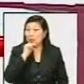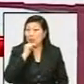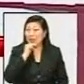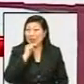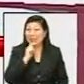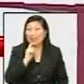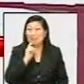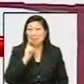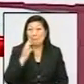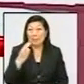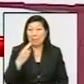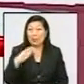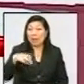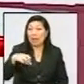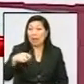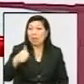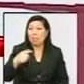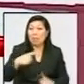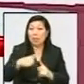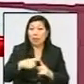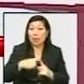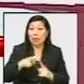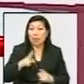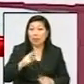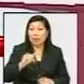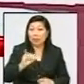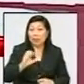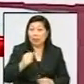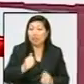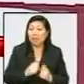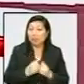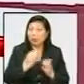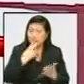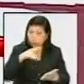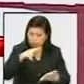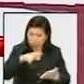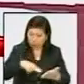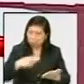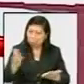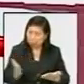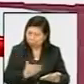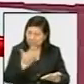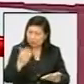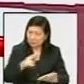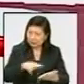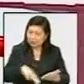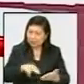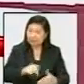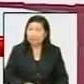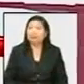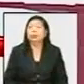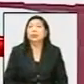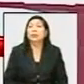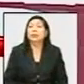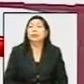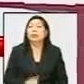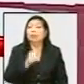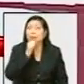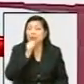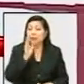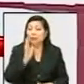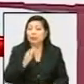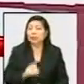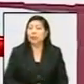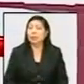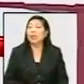Patricia, ella ha explicado con documentos y que ustedes seguro que lo van a revisar con bastante atención, y ahora que sé que estoy bajo juramento,